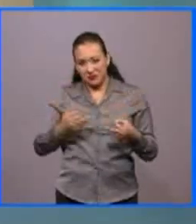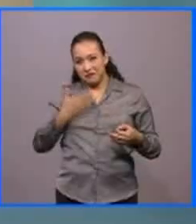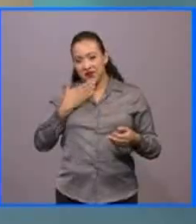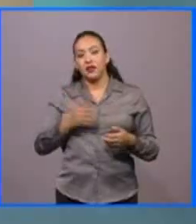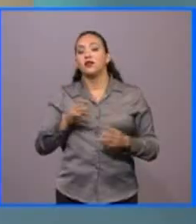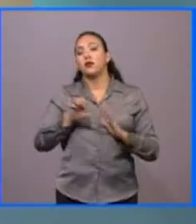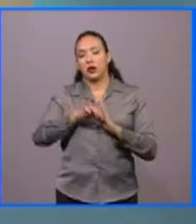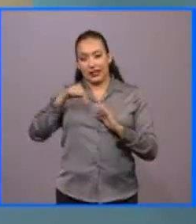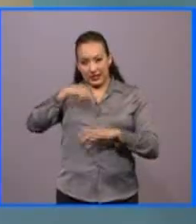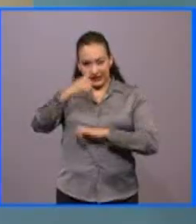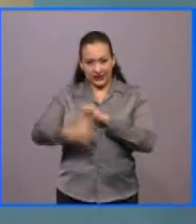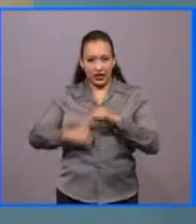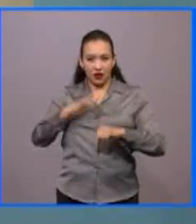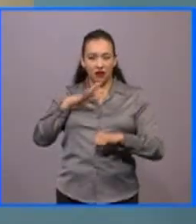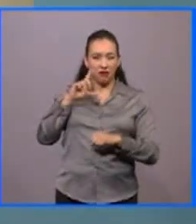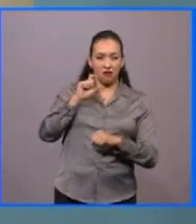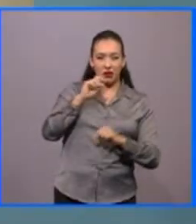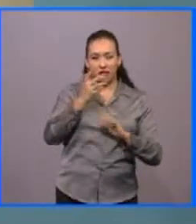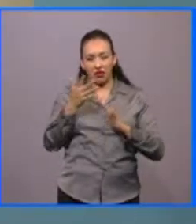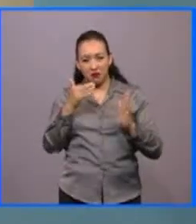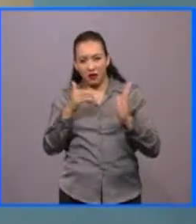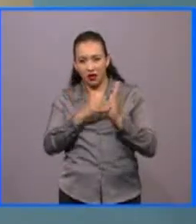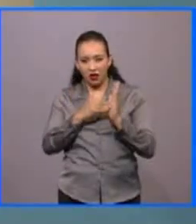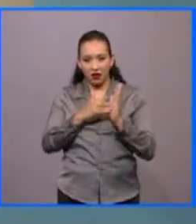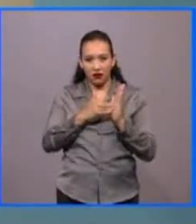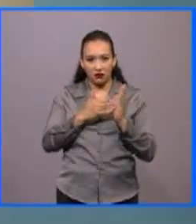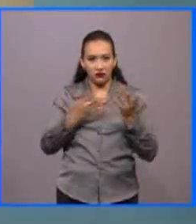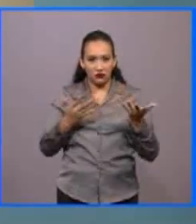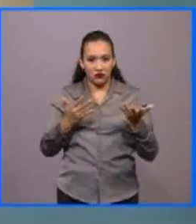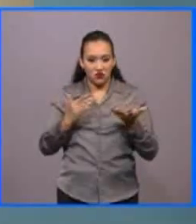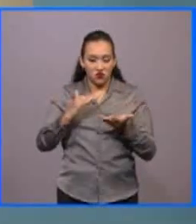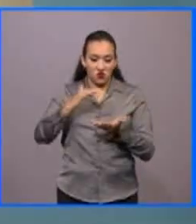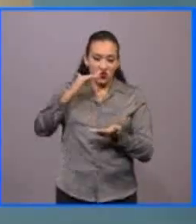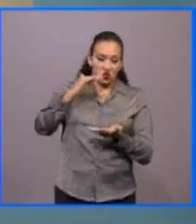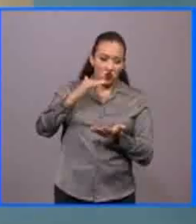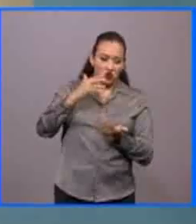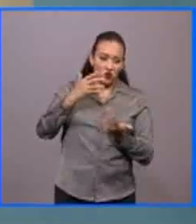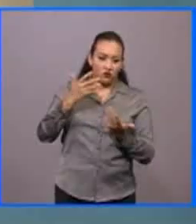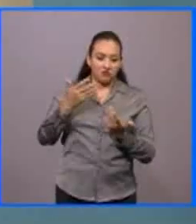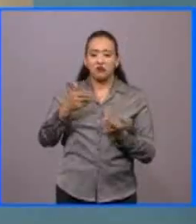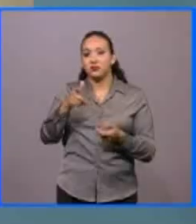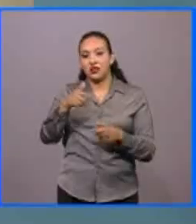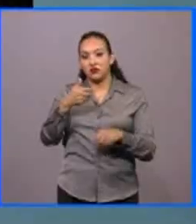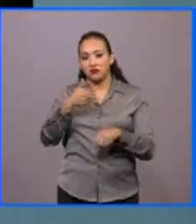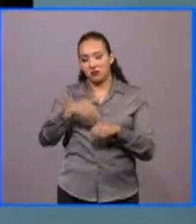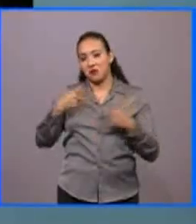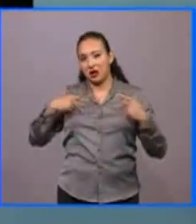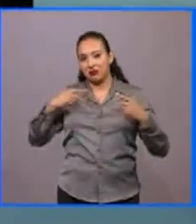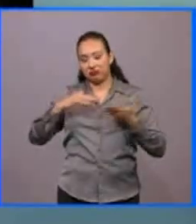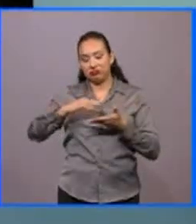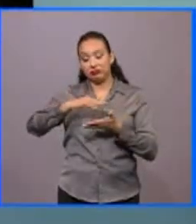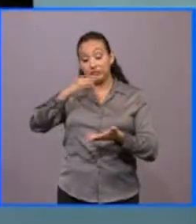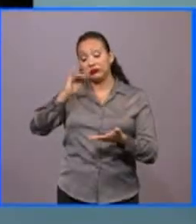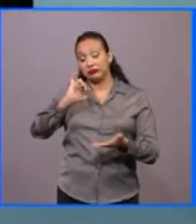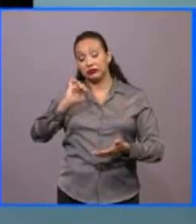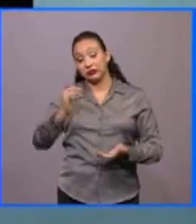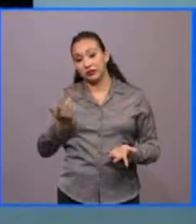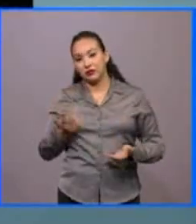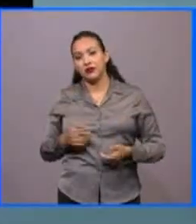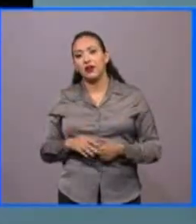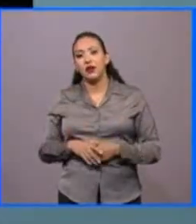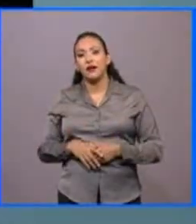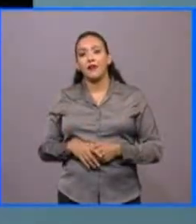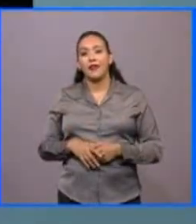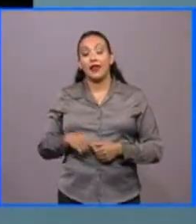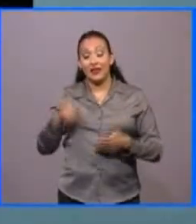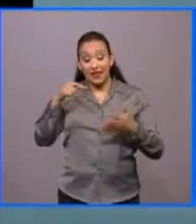van 20,000, que no es, digamos, una cifra tan fuera de lo común, y de